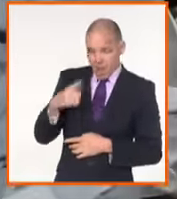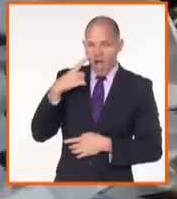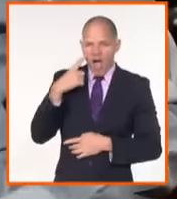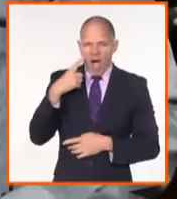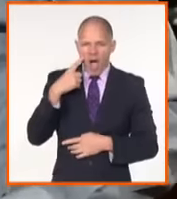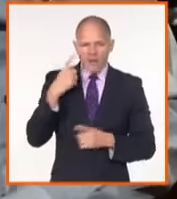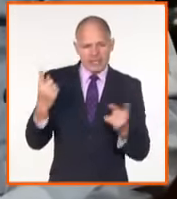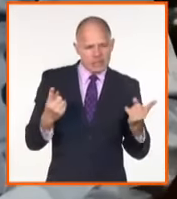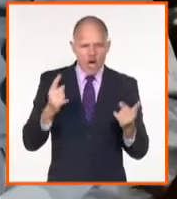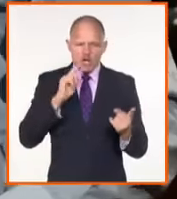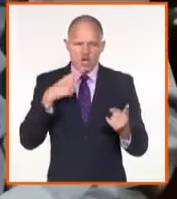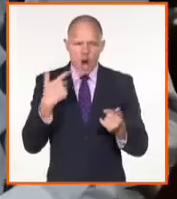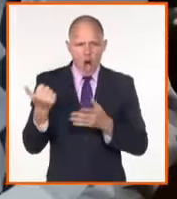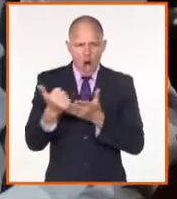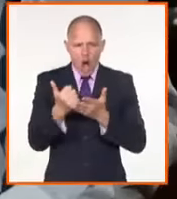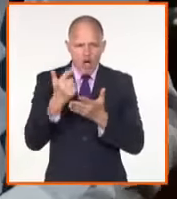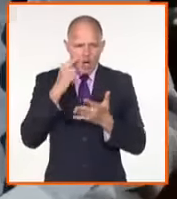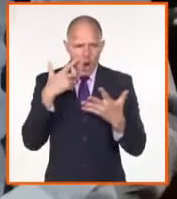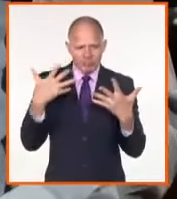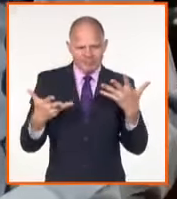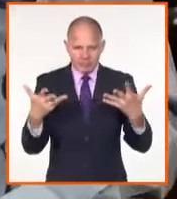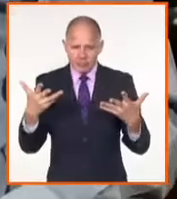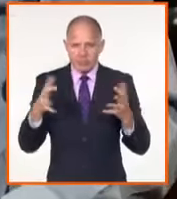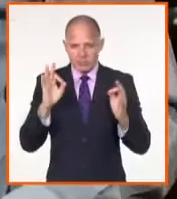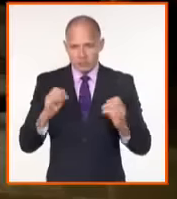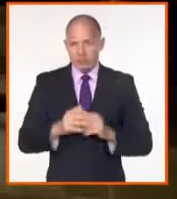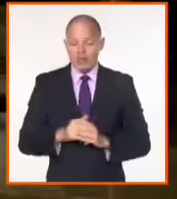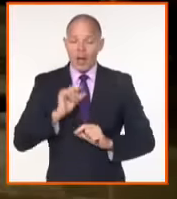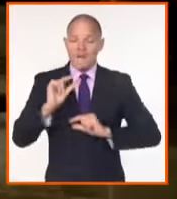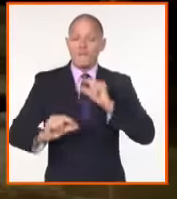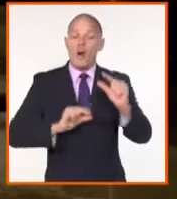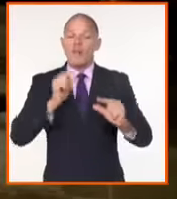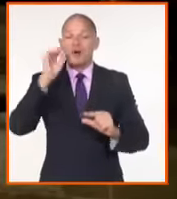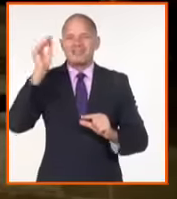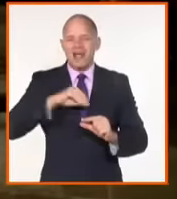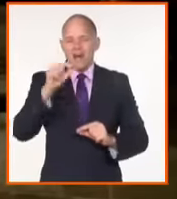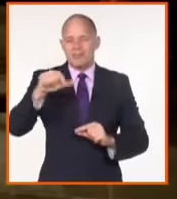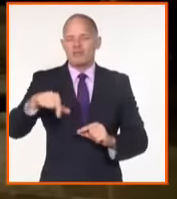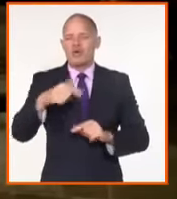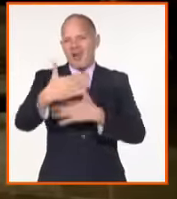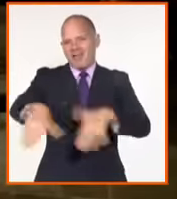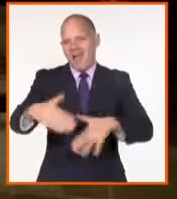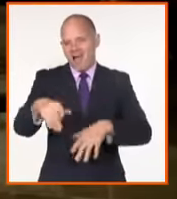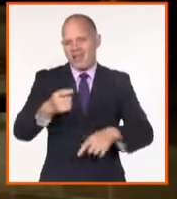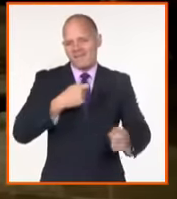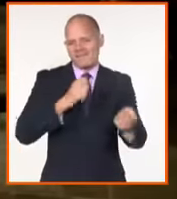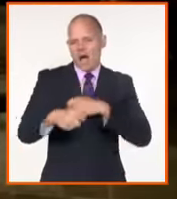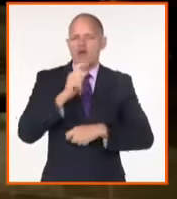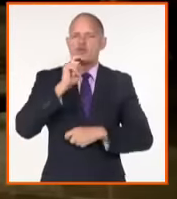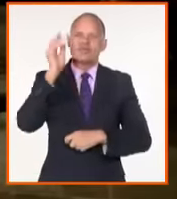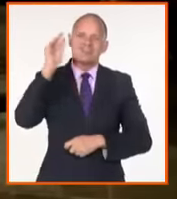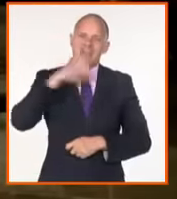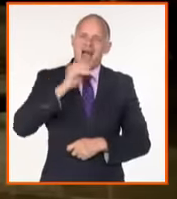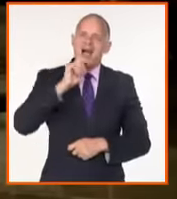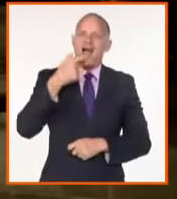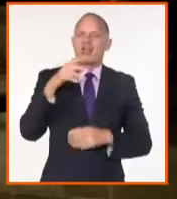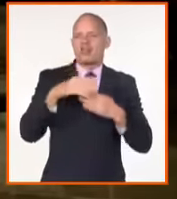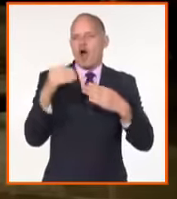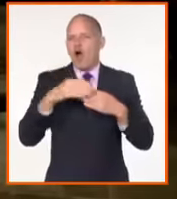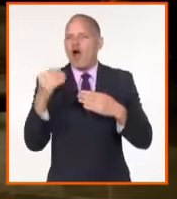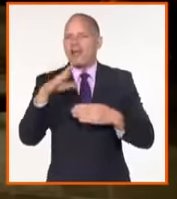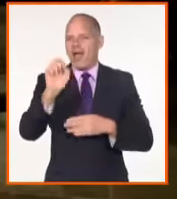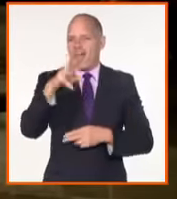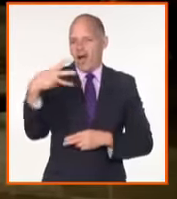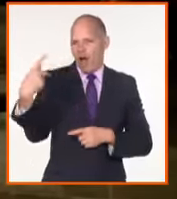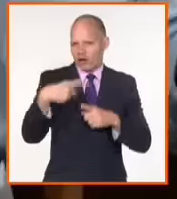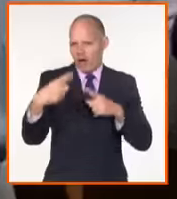todo los privados, salen de ese mercado ilegal de divisas y por lo tanto operan con una tasa de cambio que puede facilitar que los precios sean mejores. Pero ahí,